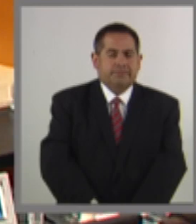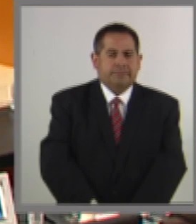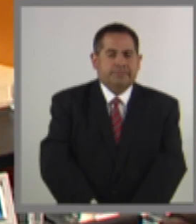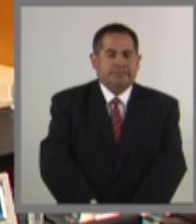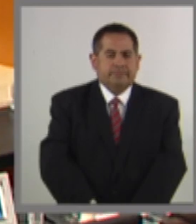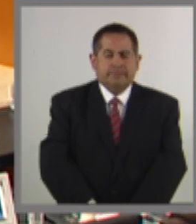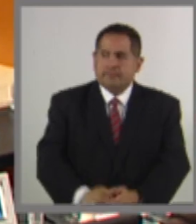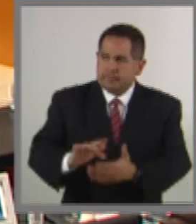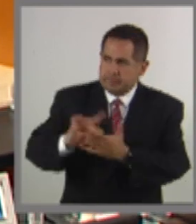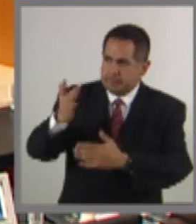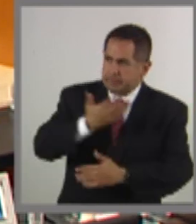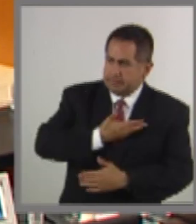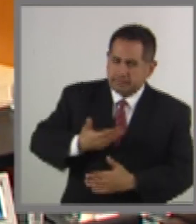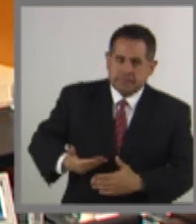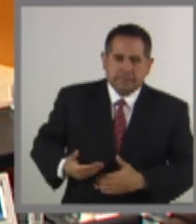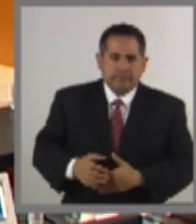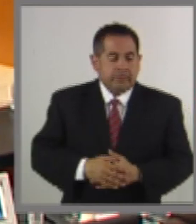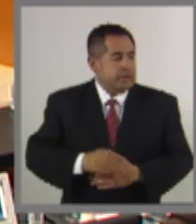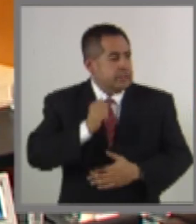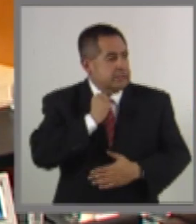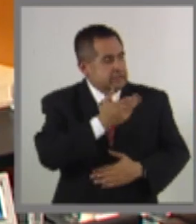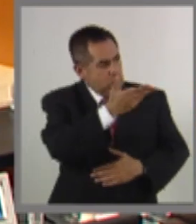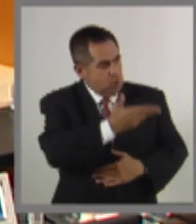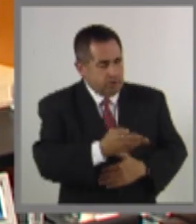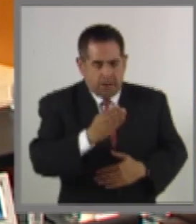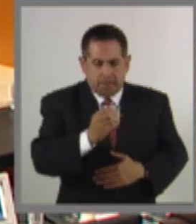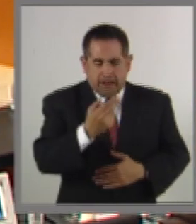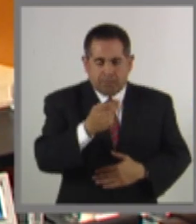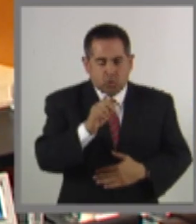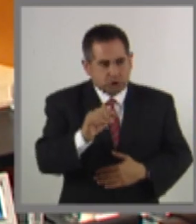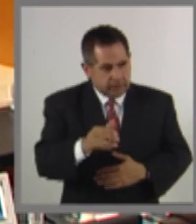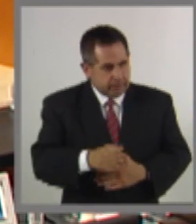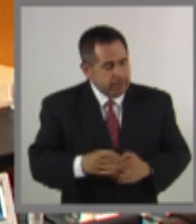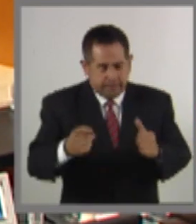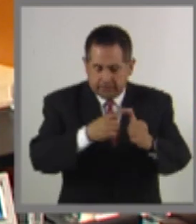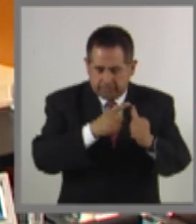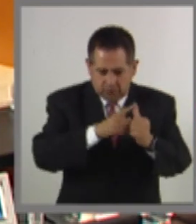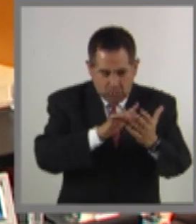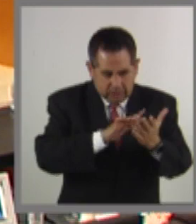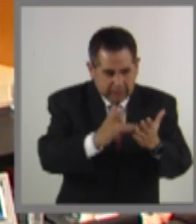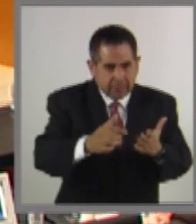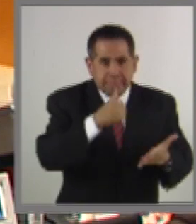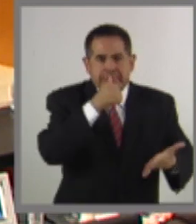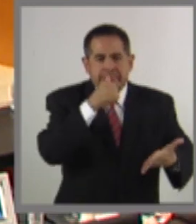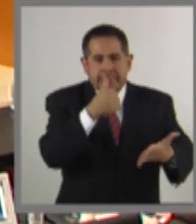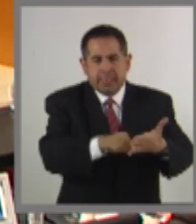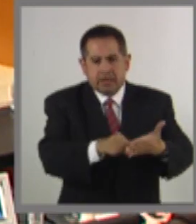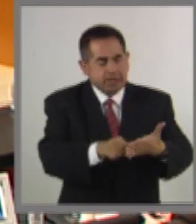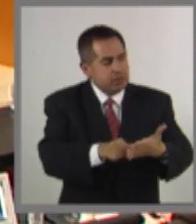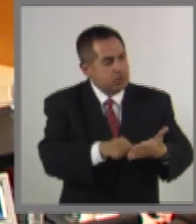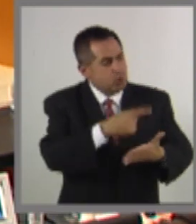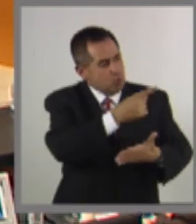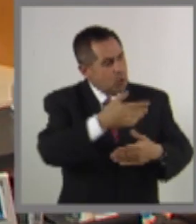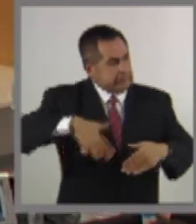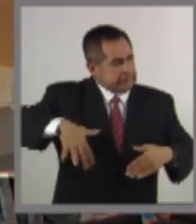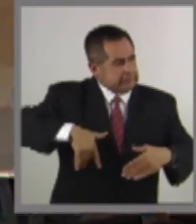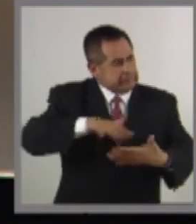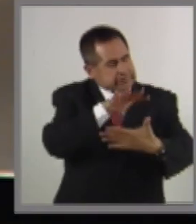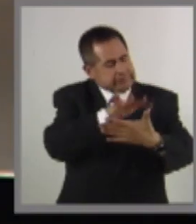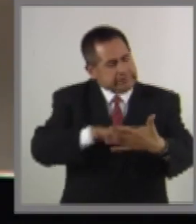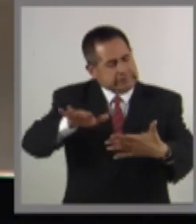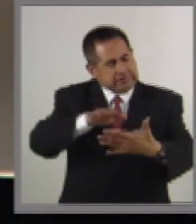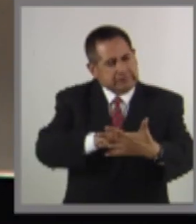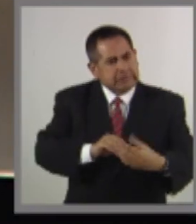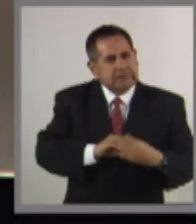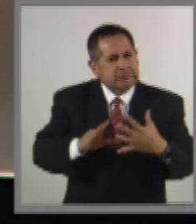Gracias, presidente. Senador Barbosa, quiero en primer lugar agradecer la carta que leyó en tribuna. Es